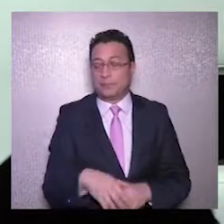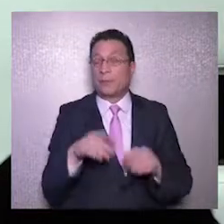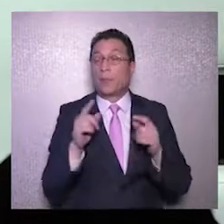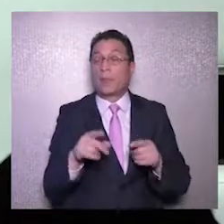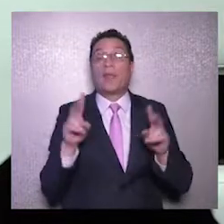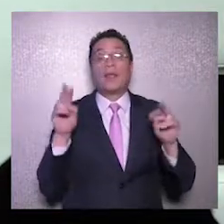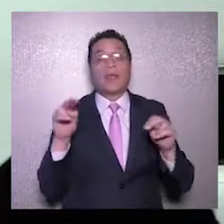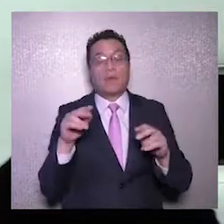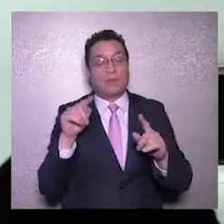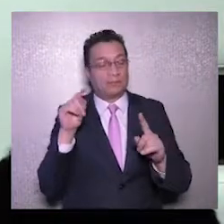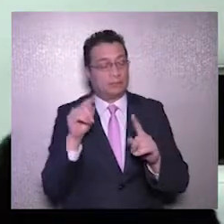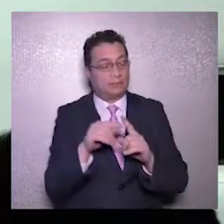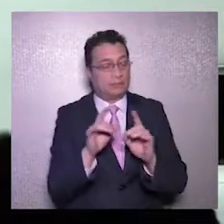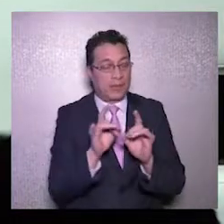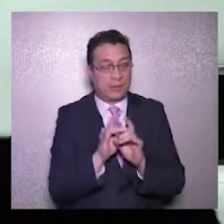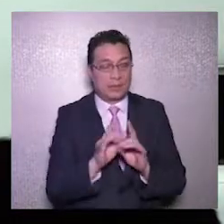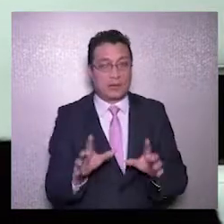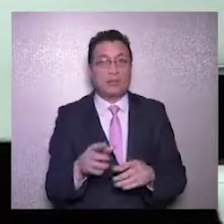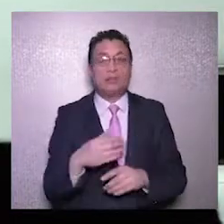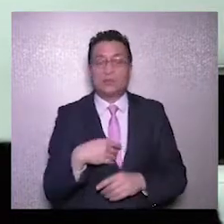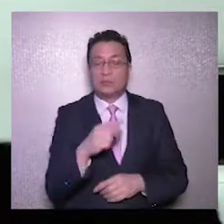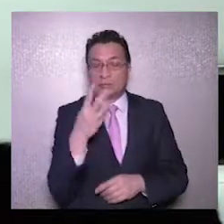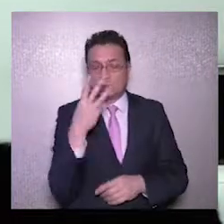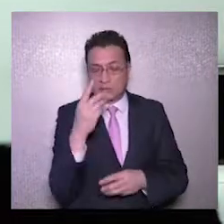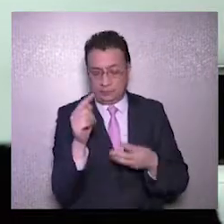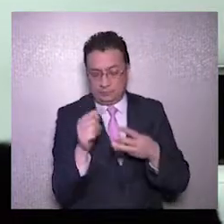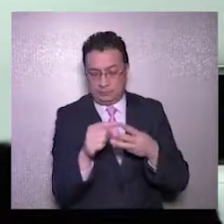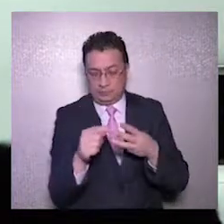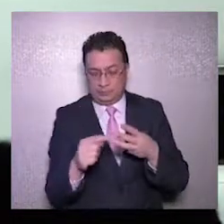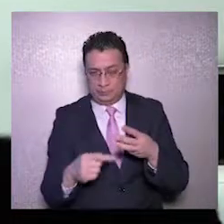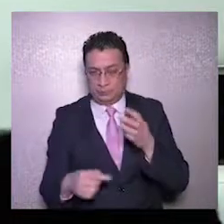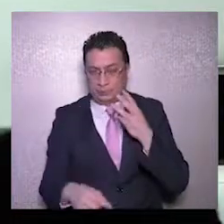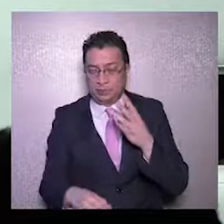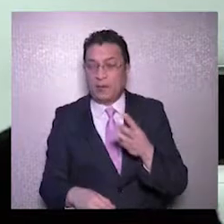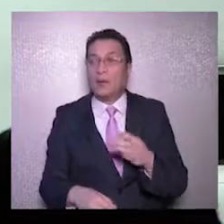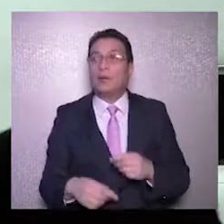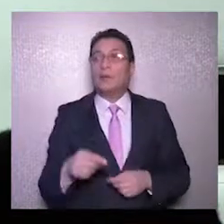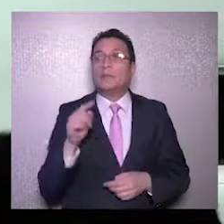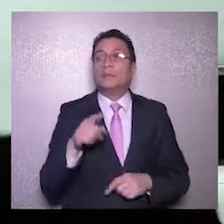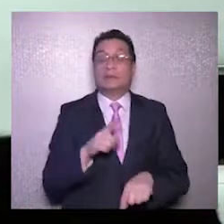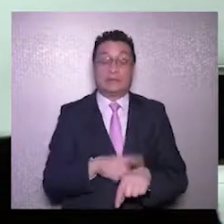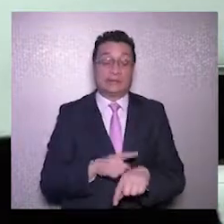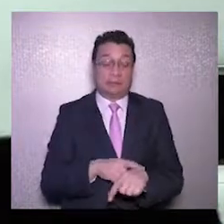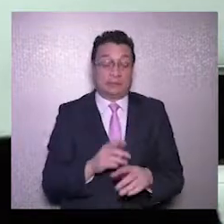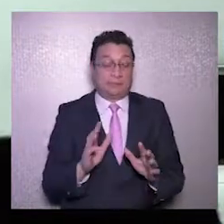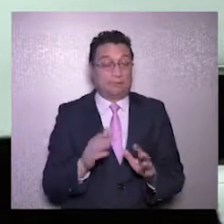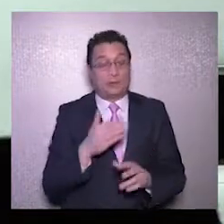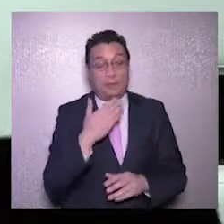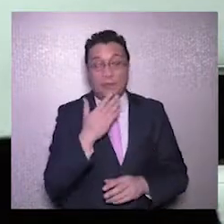temas puntuales, quisiera detenerme en 3, por el tiempo, yo creo que también está bueno.